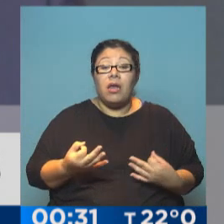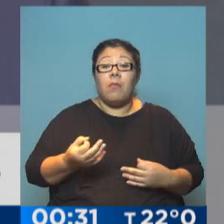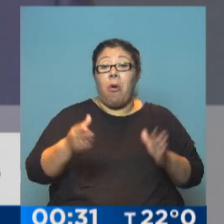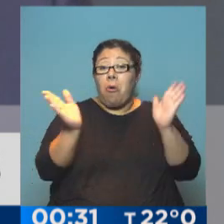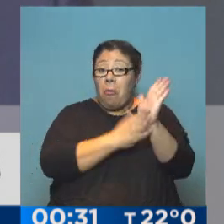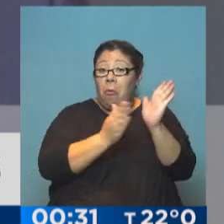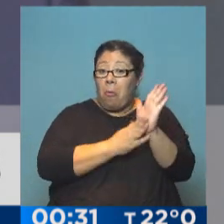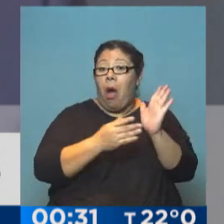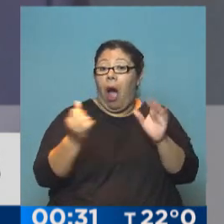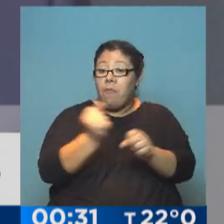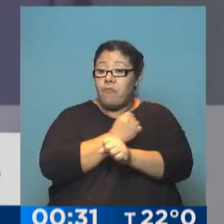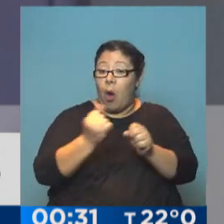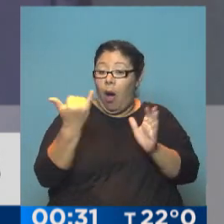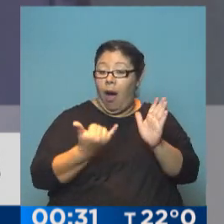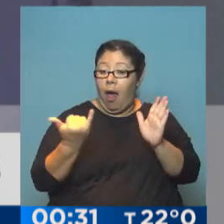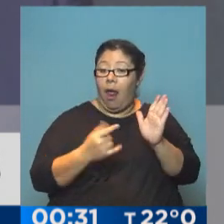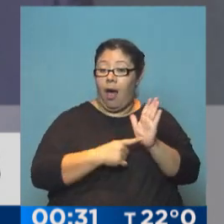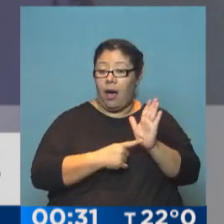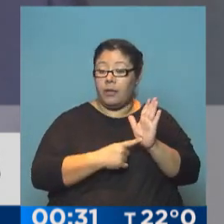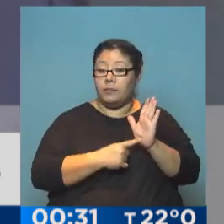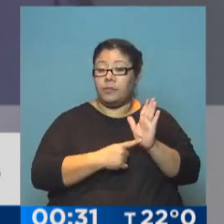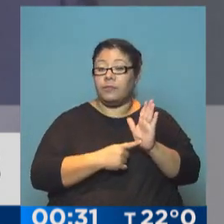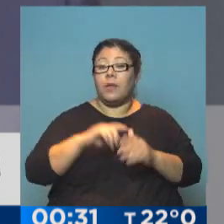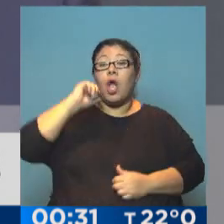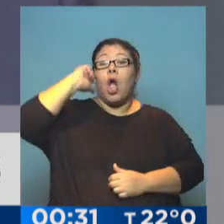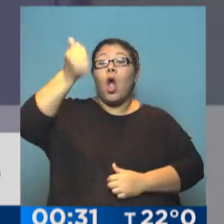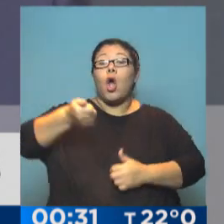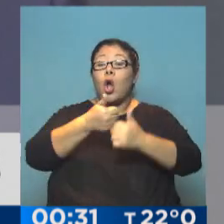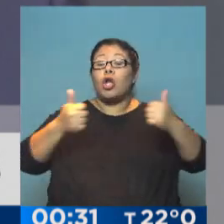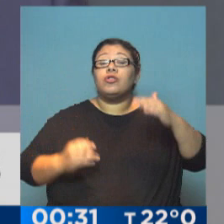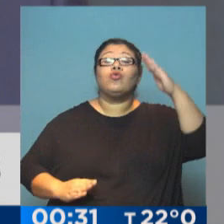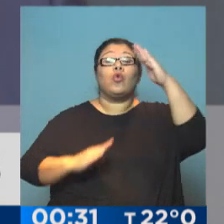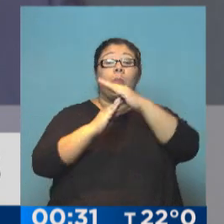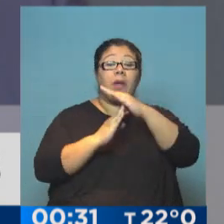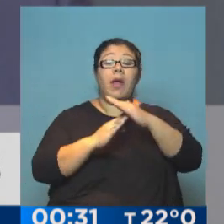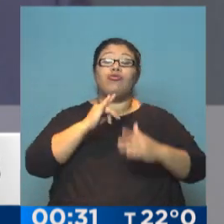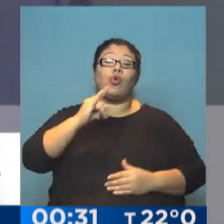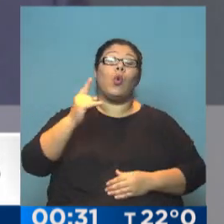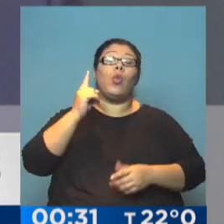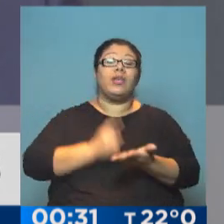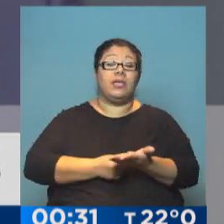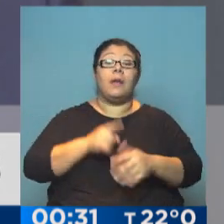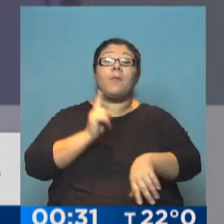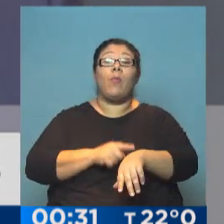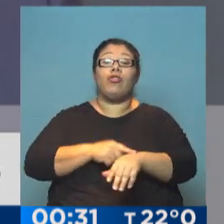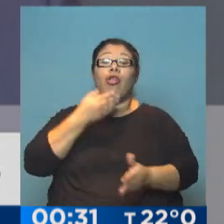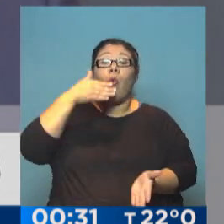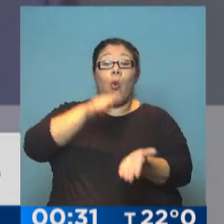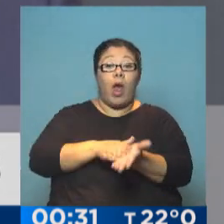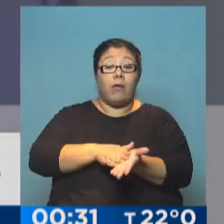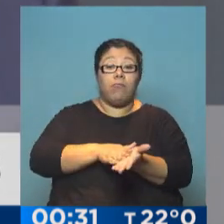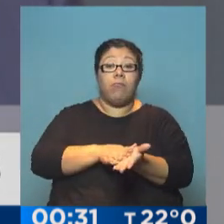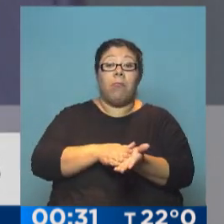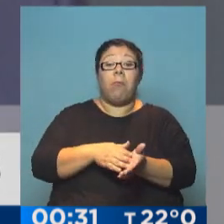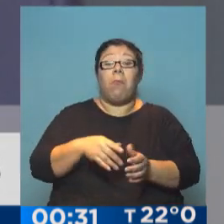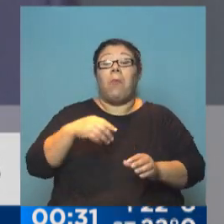claro. Y la decisión la tiene la Corte Suprema cuando llegue el momento de la jura. Creo que a ellos no se les aplica este tipo de fallos.